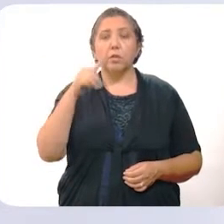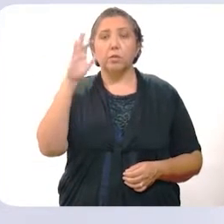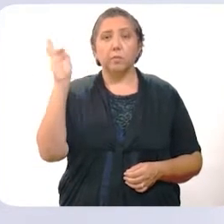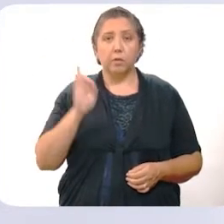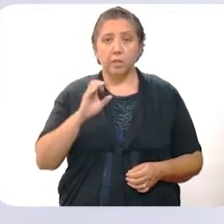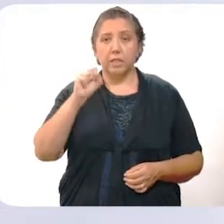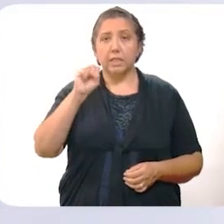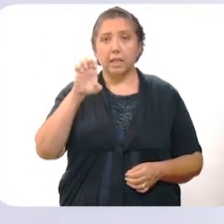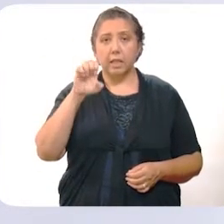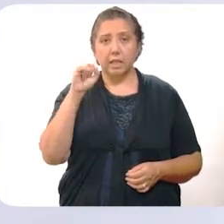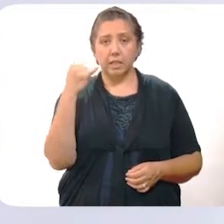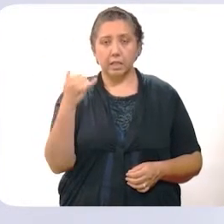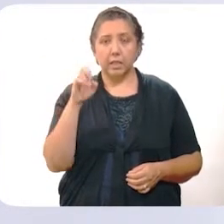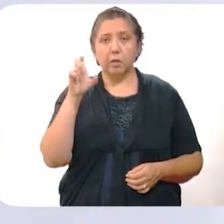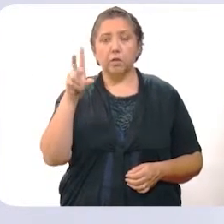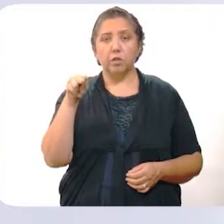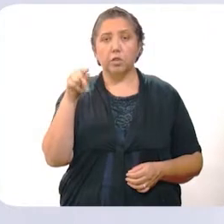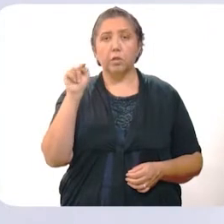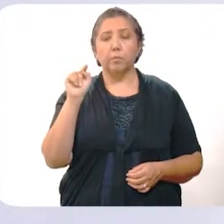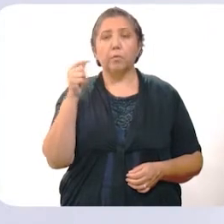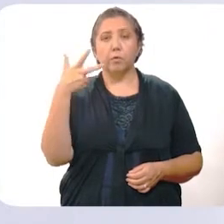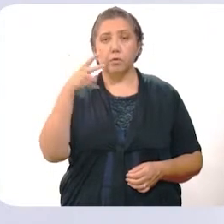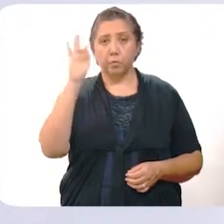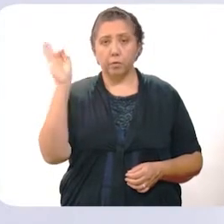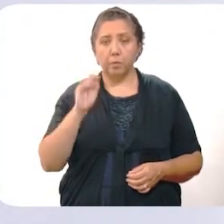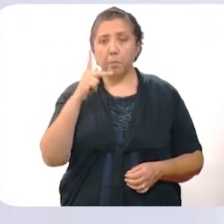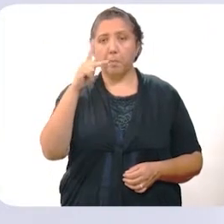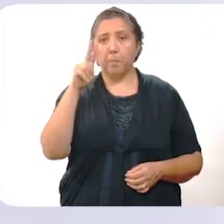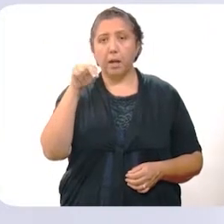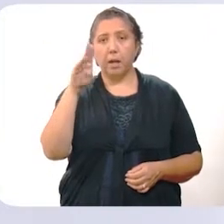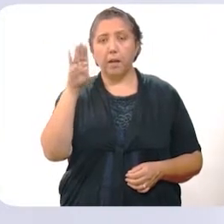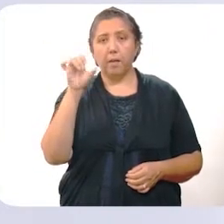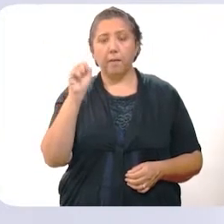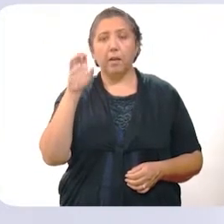86.6%, Ceyé 80.8%, Panabá